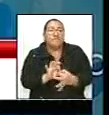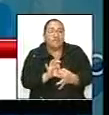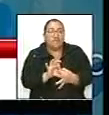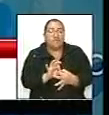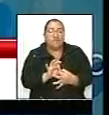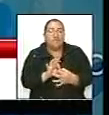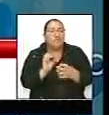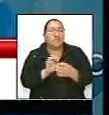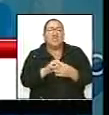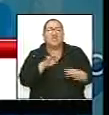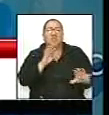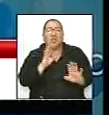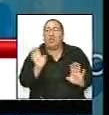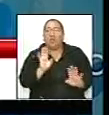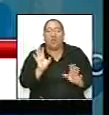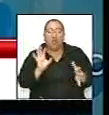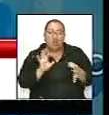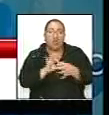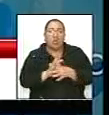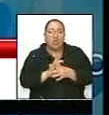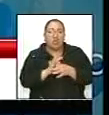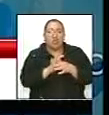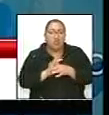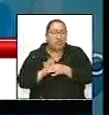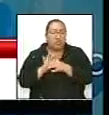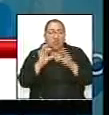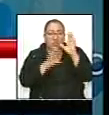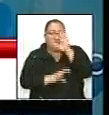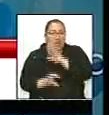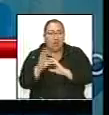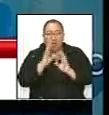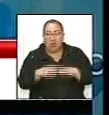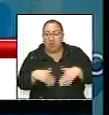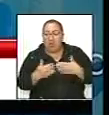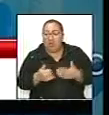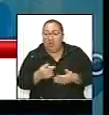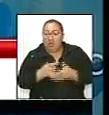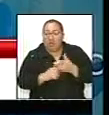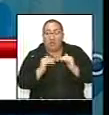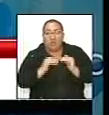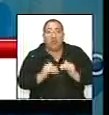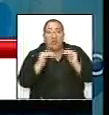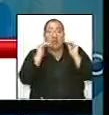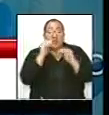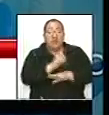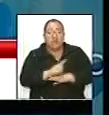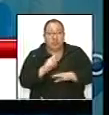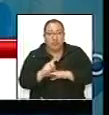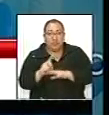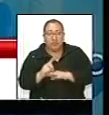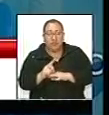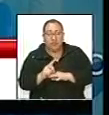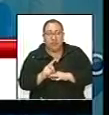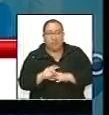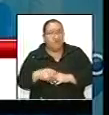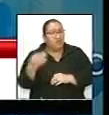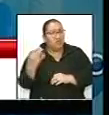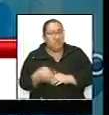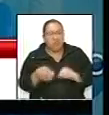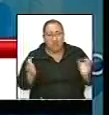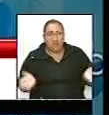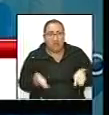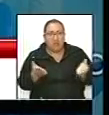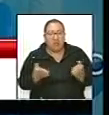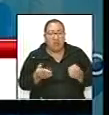no que nos separen, y buscamos la posibilidad de crecer, de desarrollar, siempre